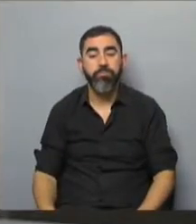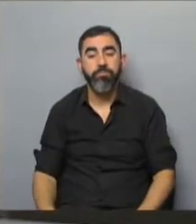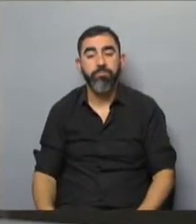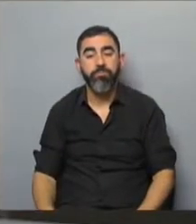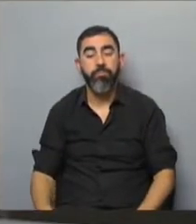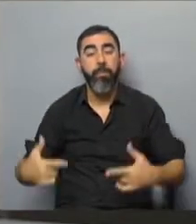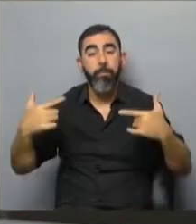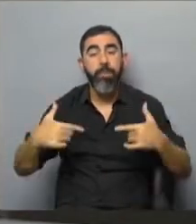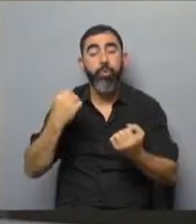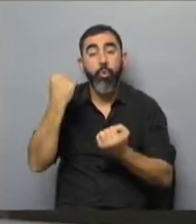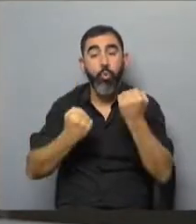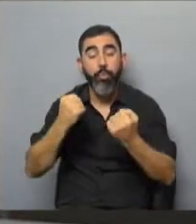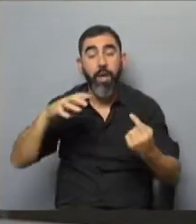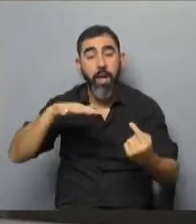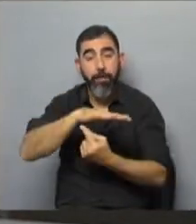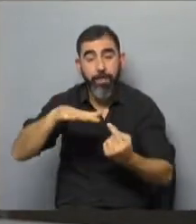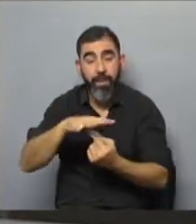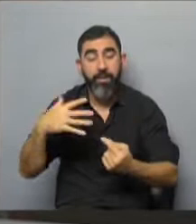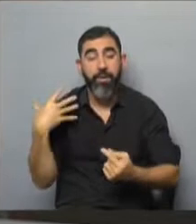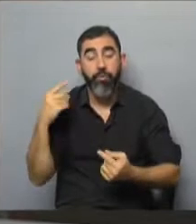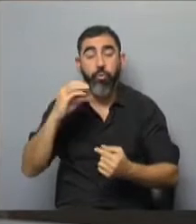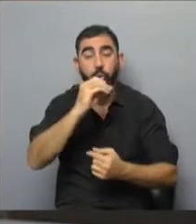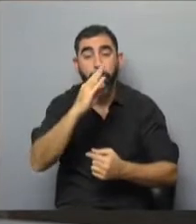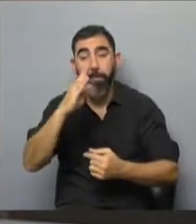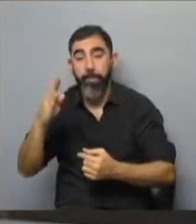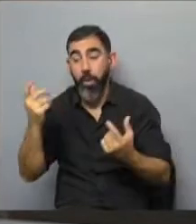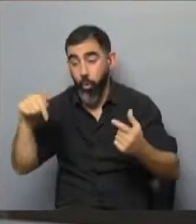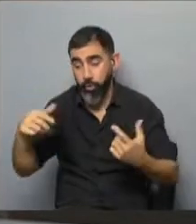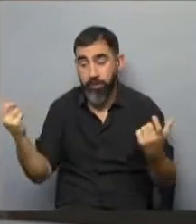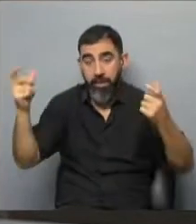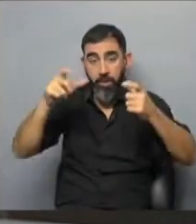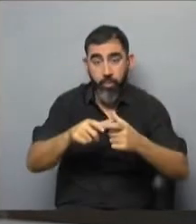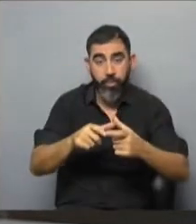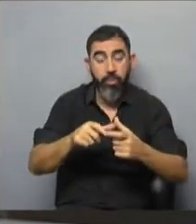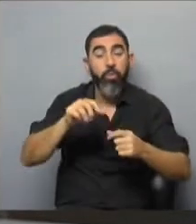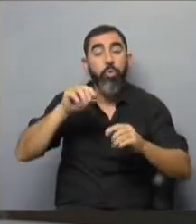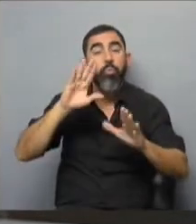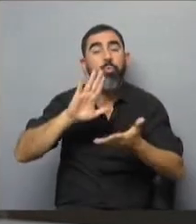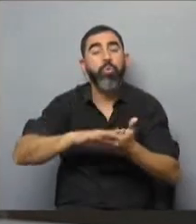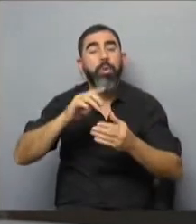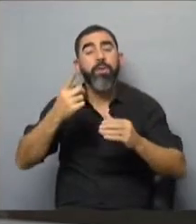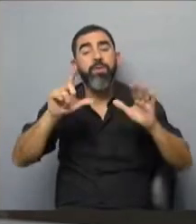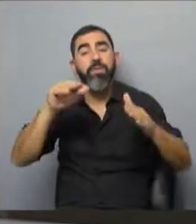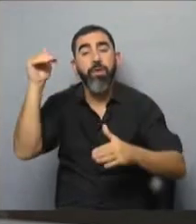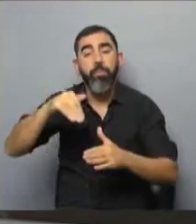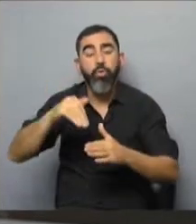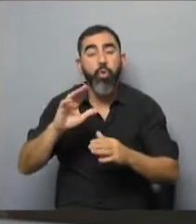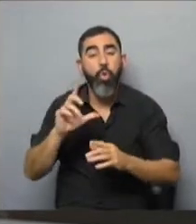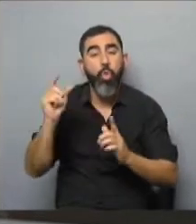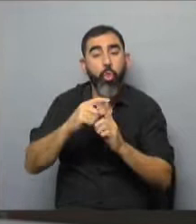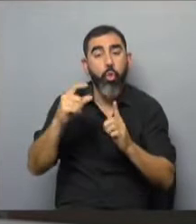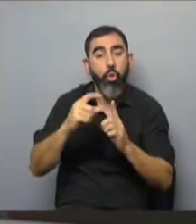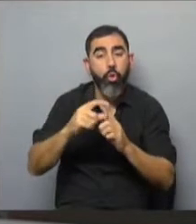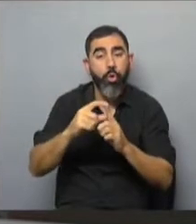Los ministros de Economía y Ambiente y el director de la OPP se van a reunir hoy para definir sobre 17 millones de dólares comprometidos para